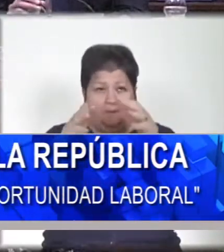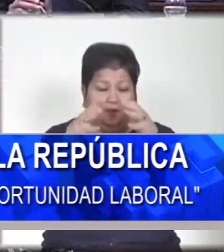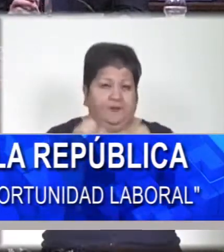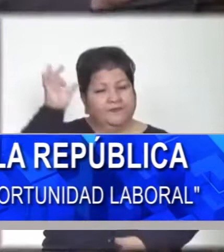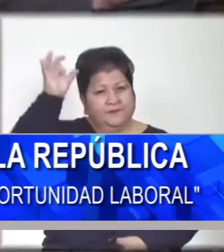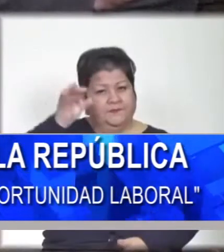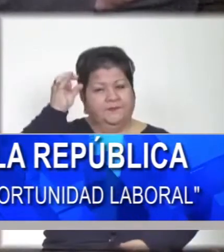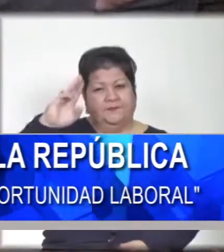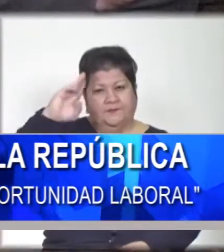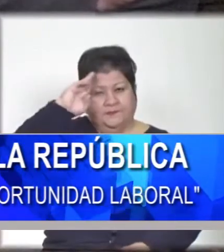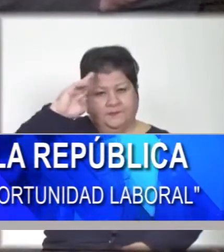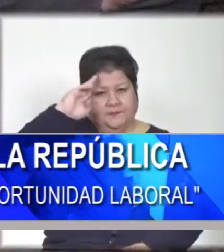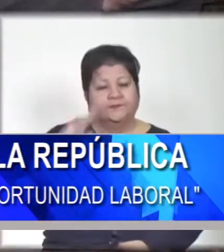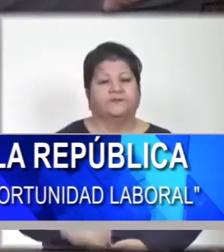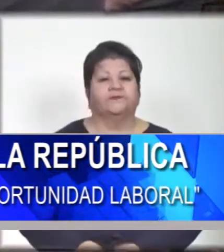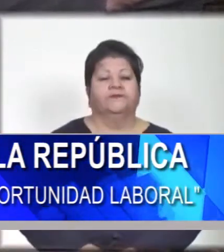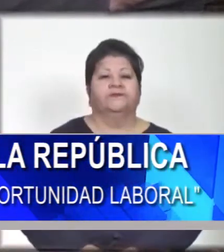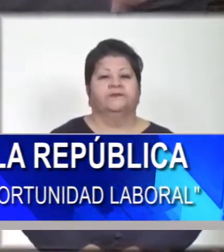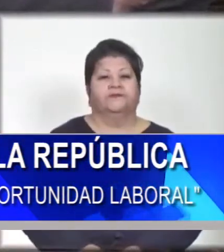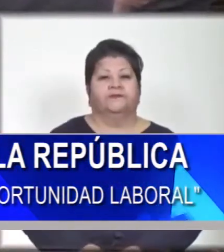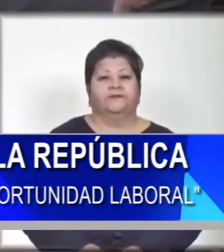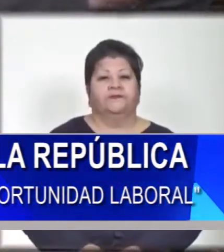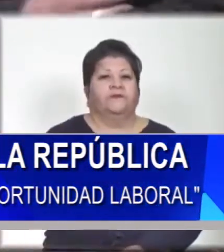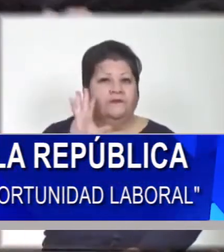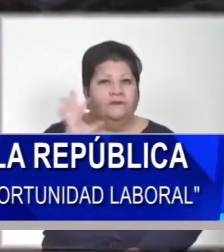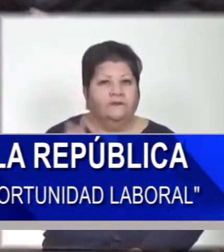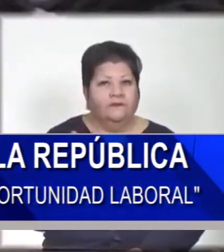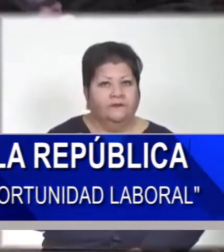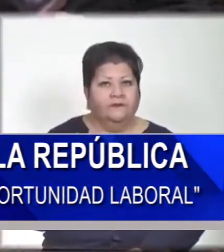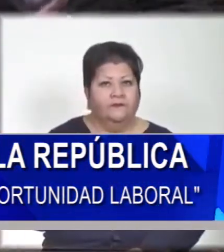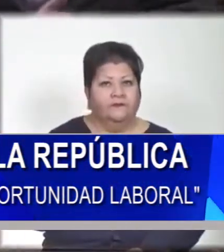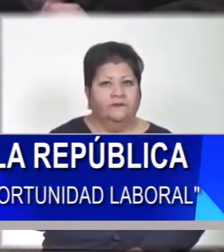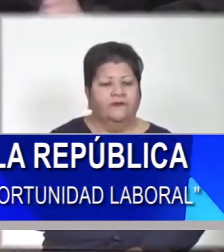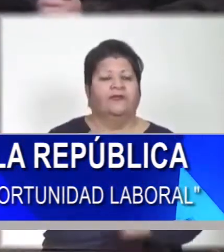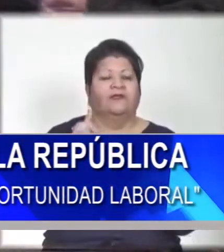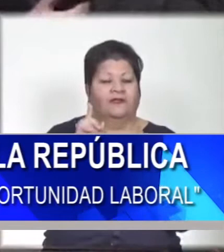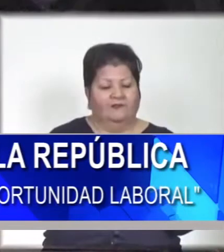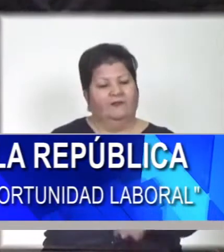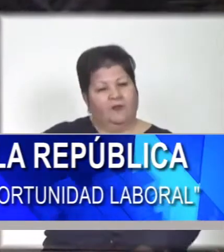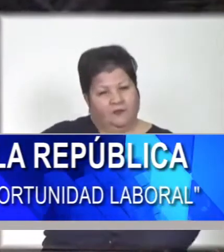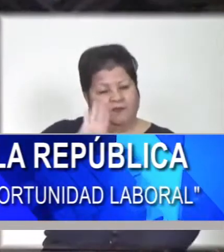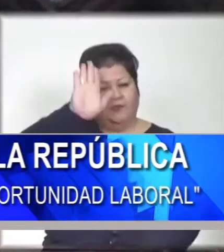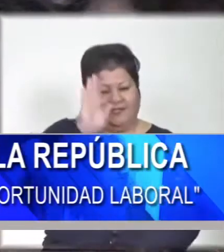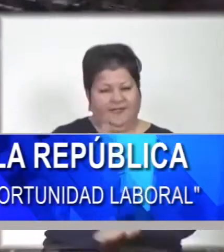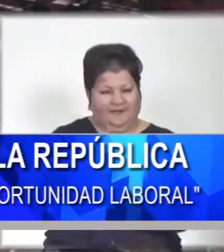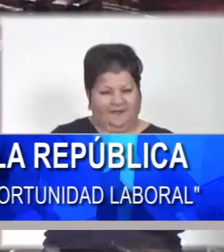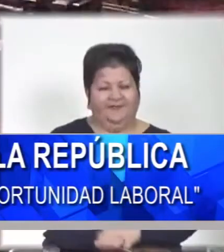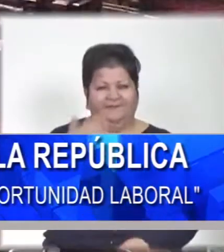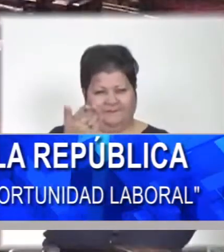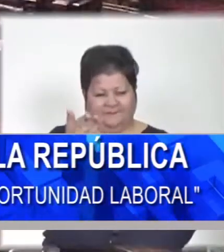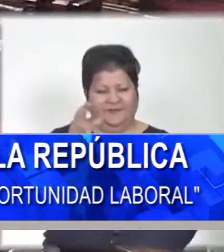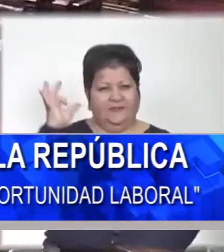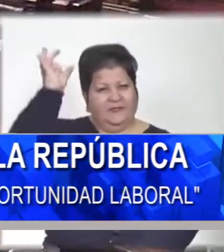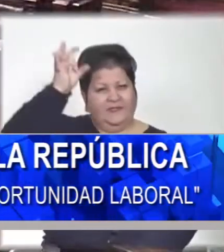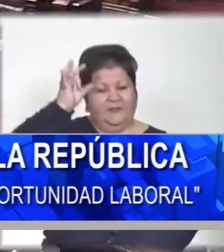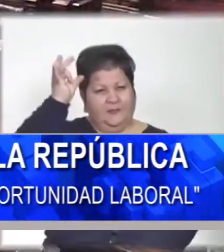que aspiren. Por lo tanto, los 30 millones de dólares es financiación del Gobierno Nacional. El Gobierno Nacional paga los 15.000